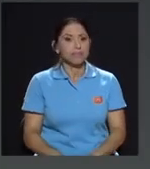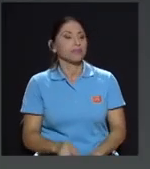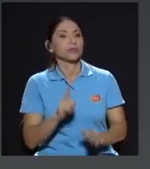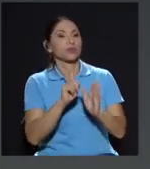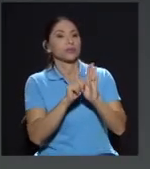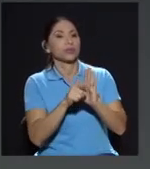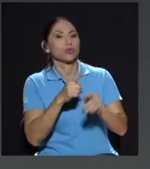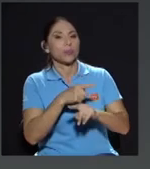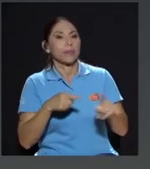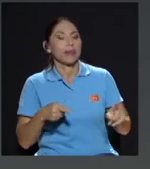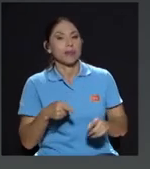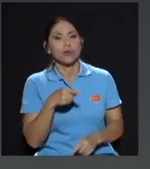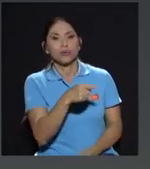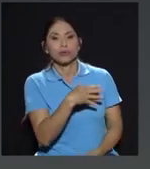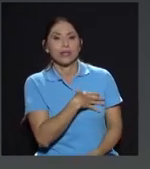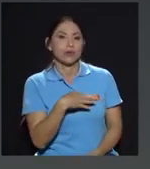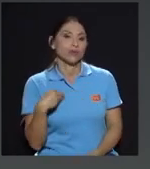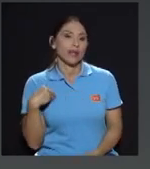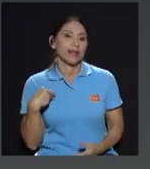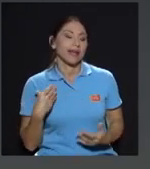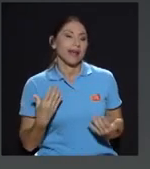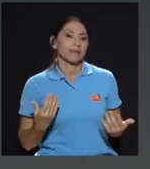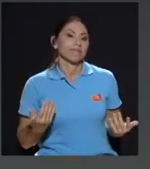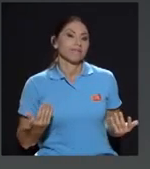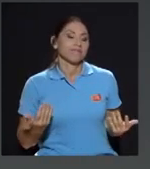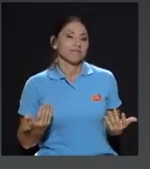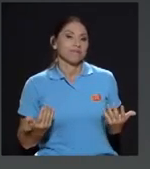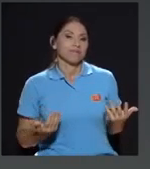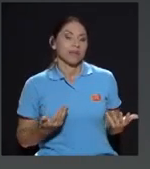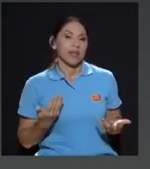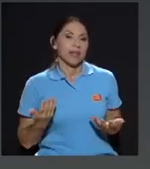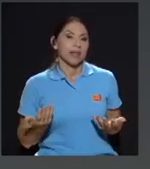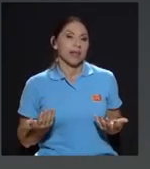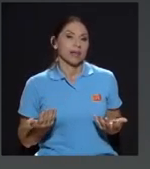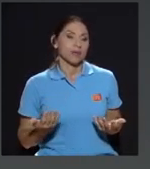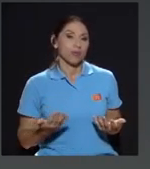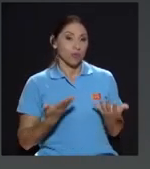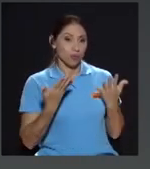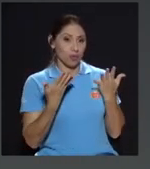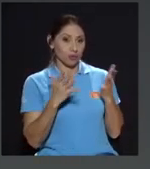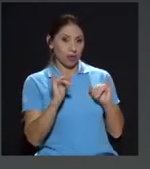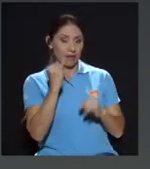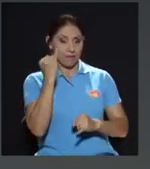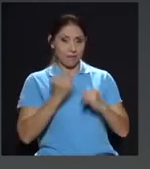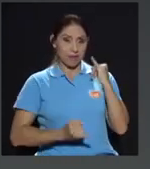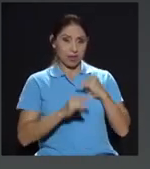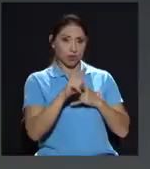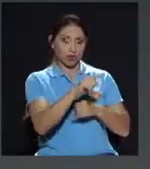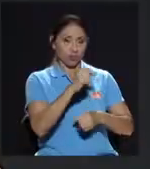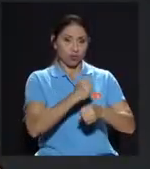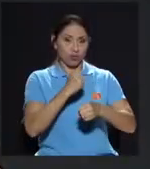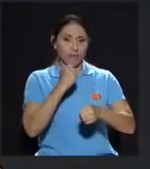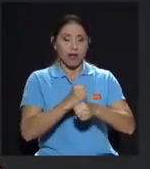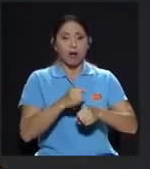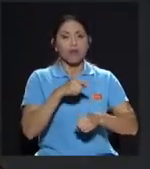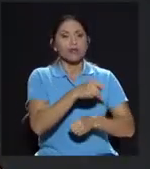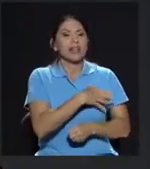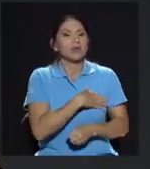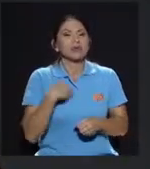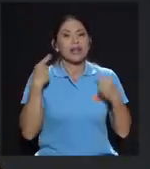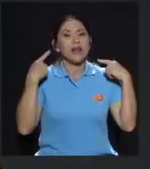que le gustaría al final de su periodo haber logrado bueno un